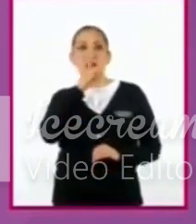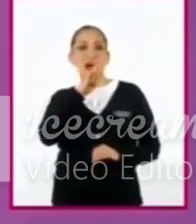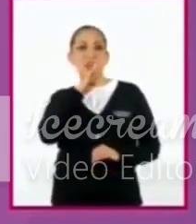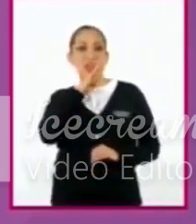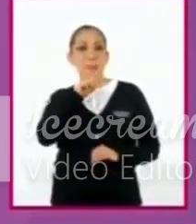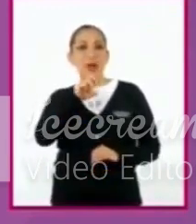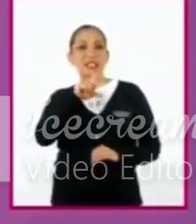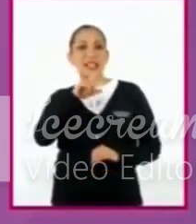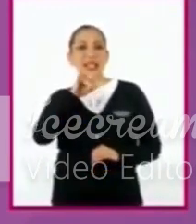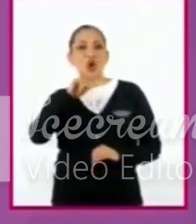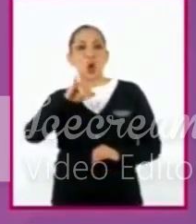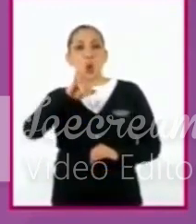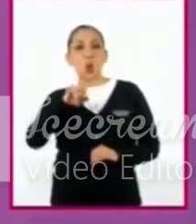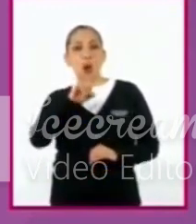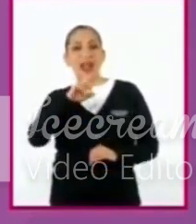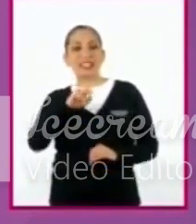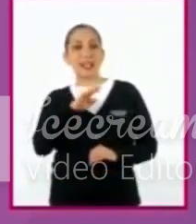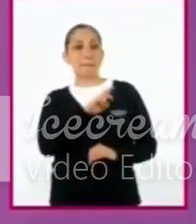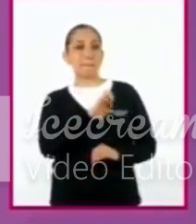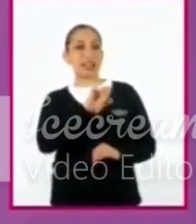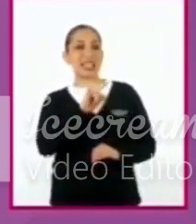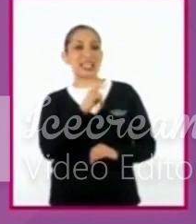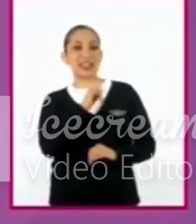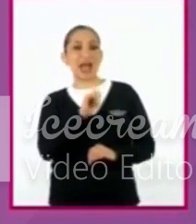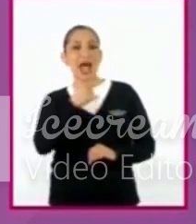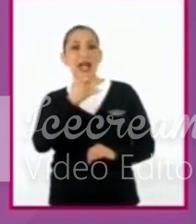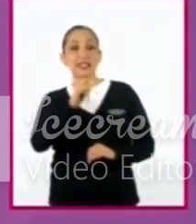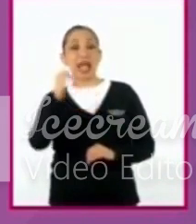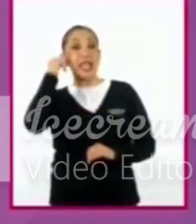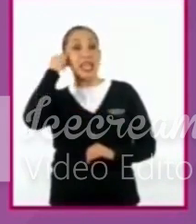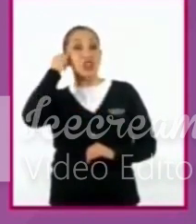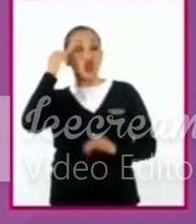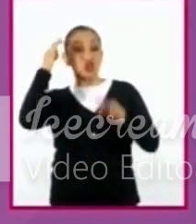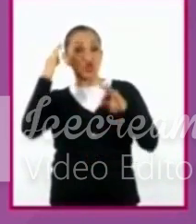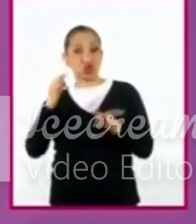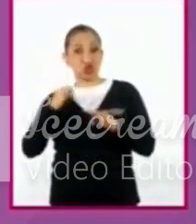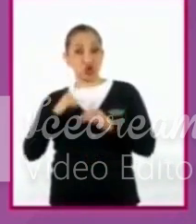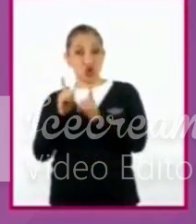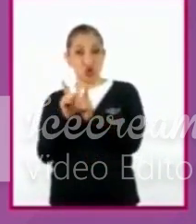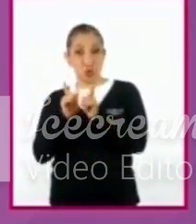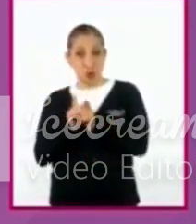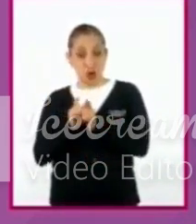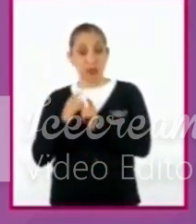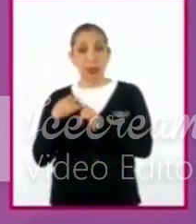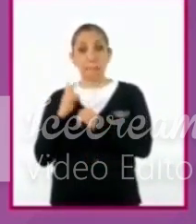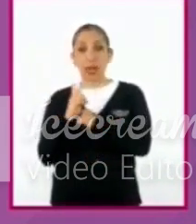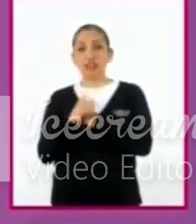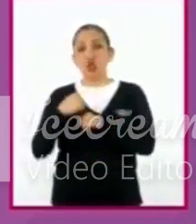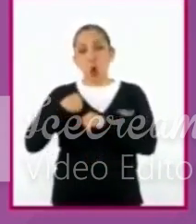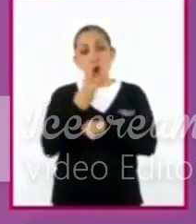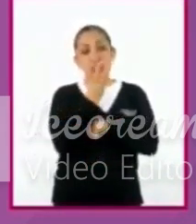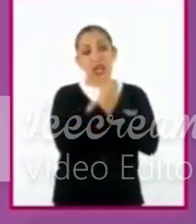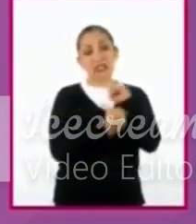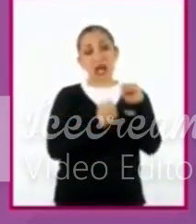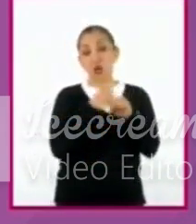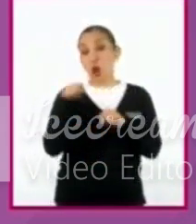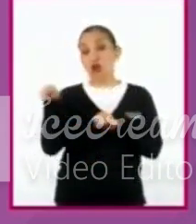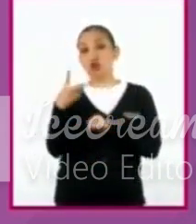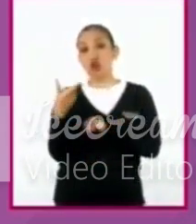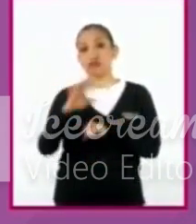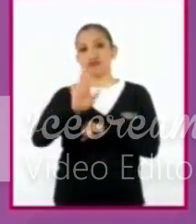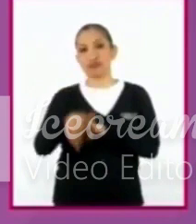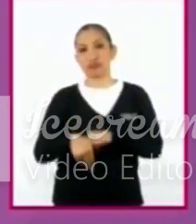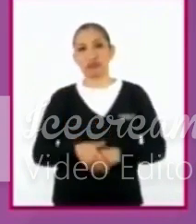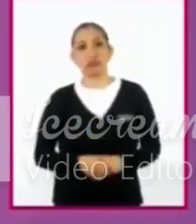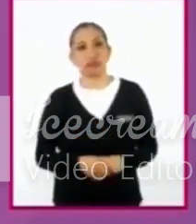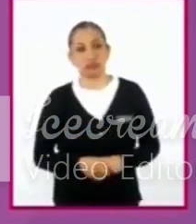Marcelino Juárez y Brígida García, indios de la raza primitiva del país, porque apenas tenía yo tres años cuando murieron.